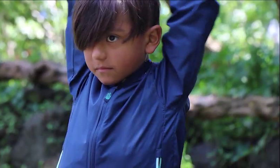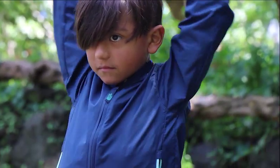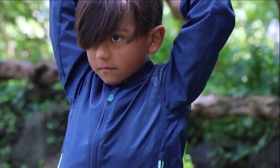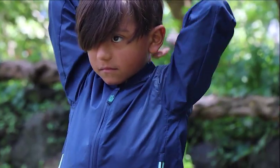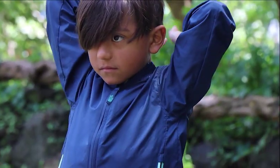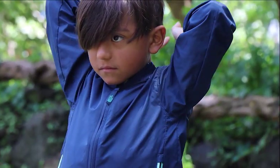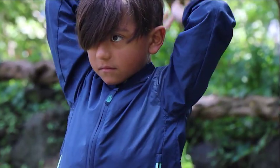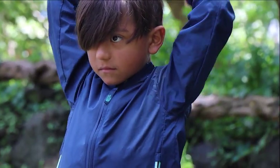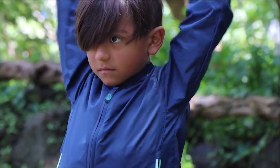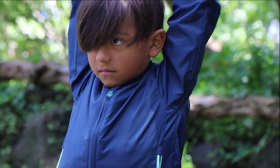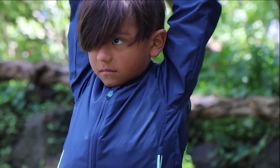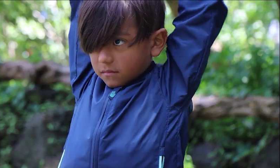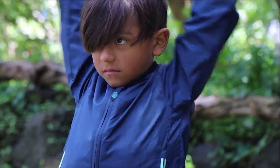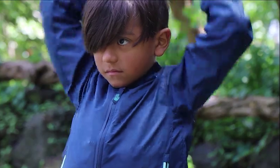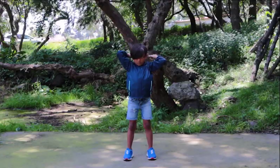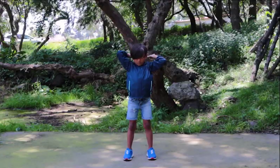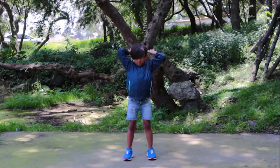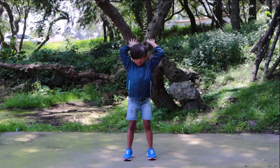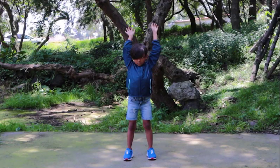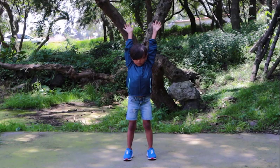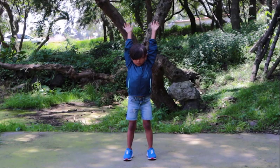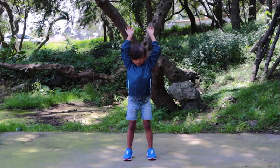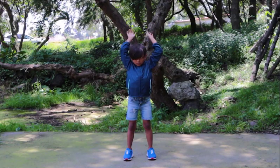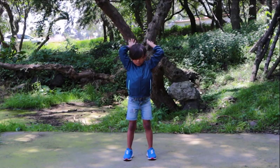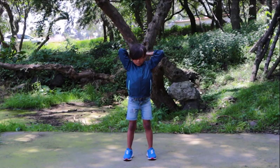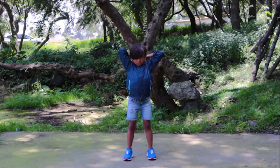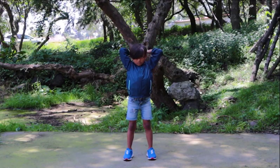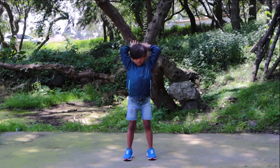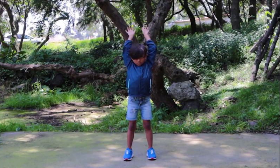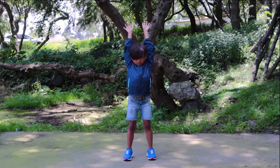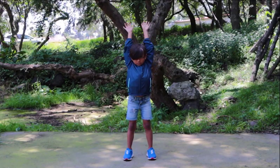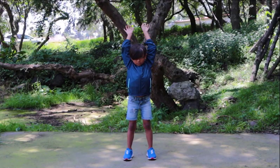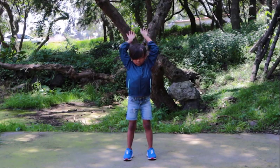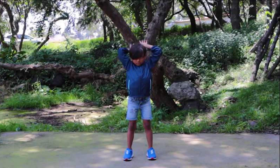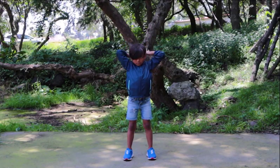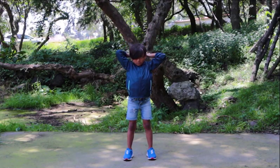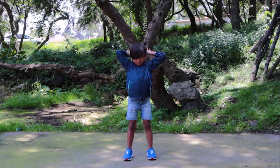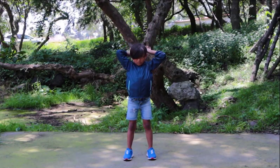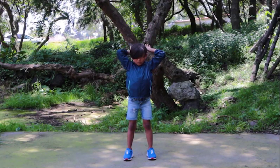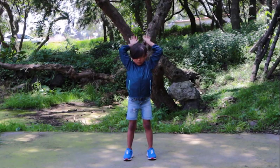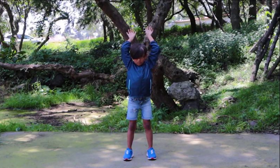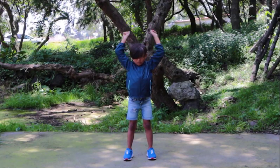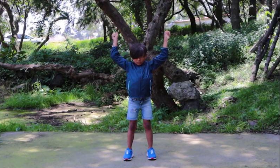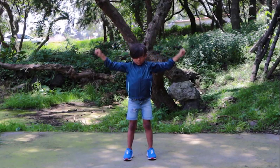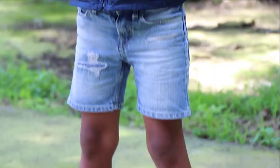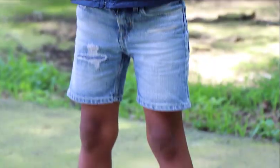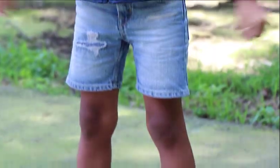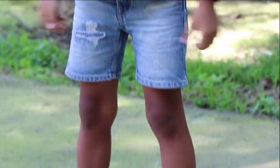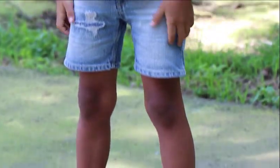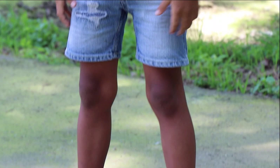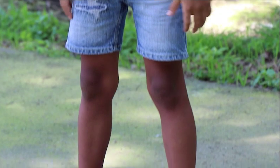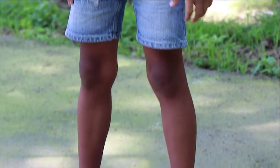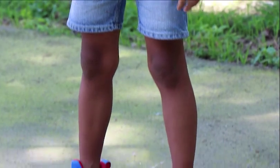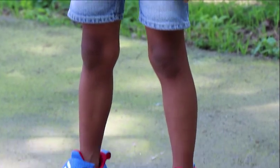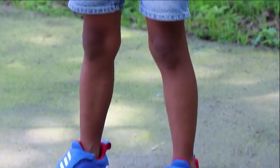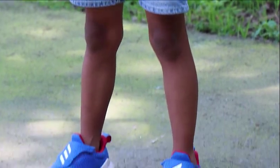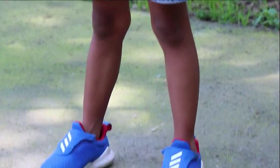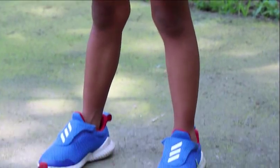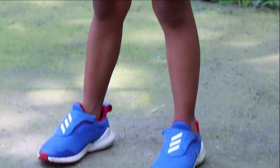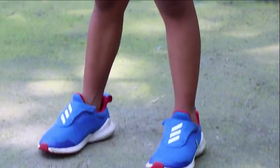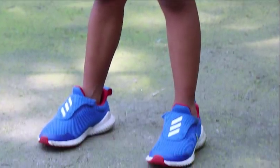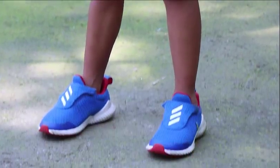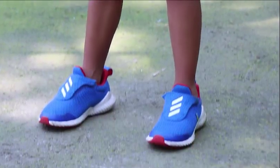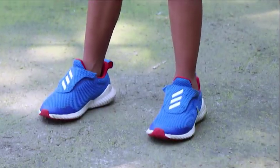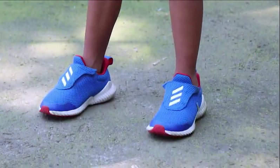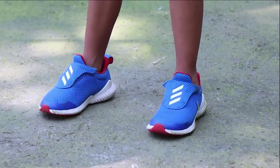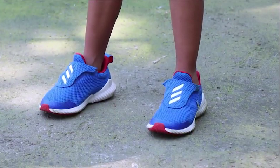muy bien. Claro que sí. Bien, descansamos, Yair. Bajamos los brazos,